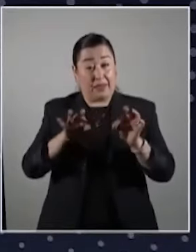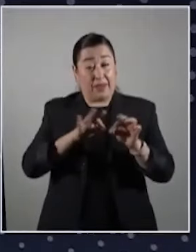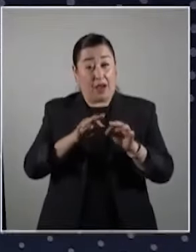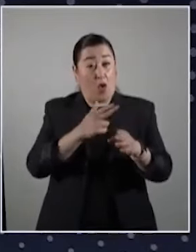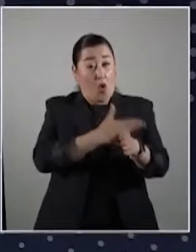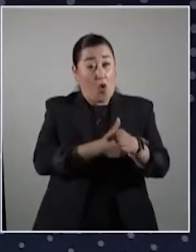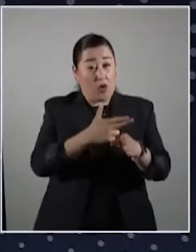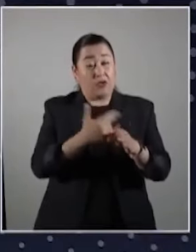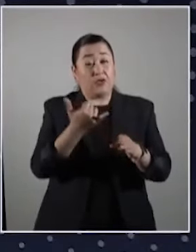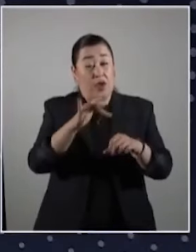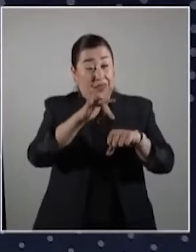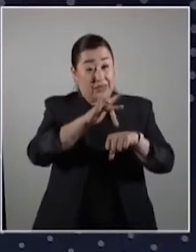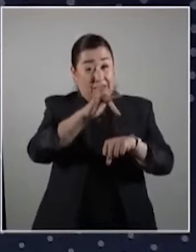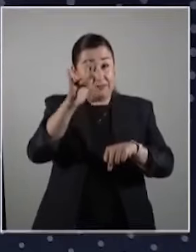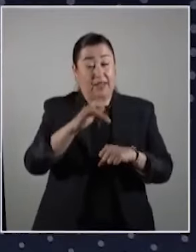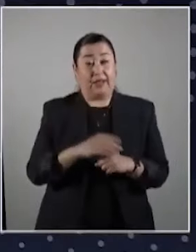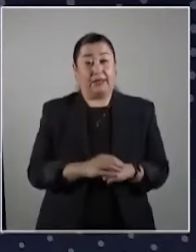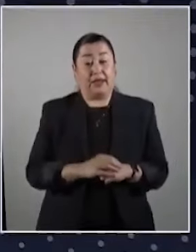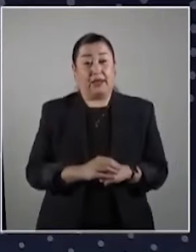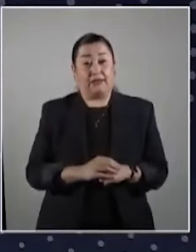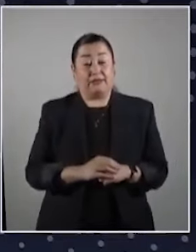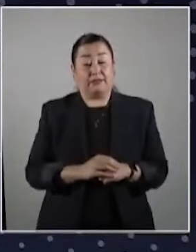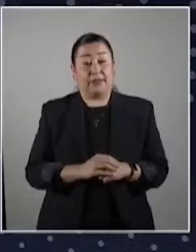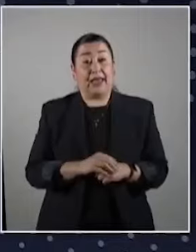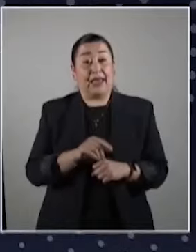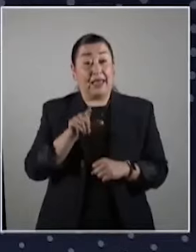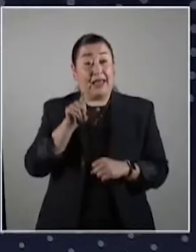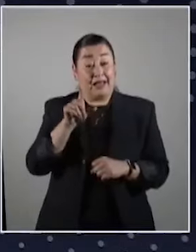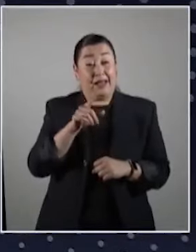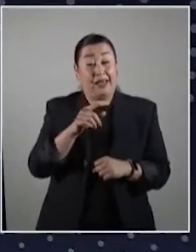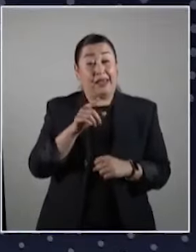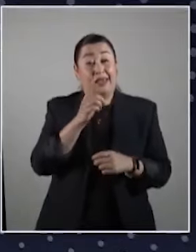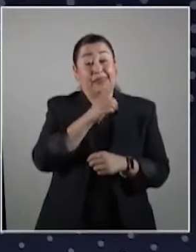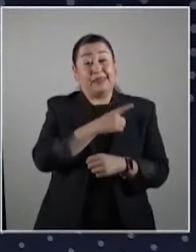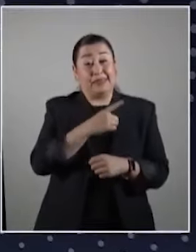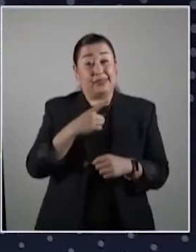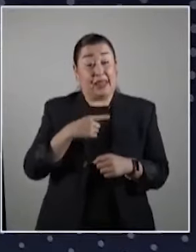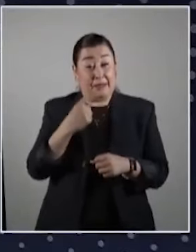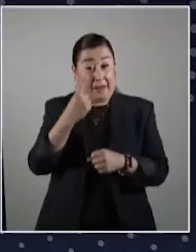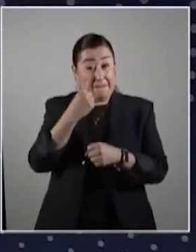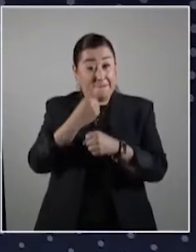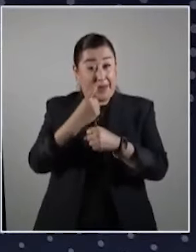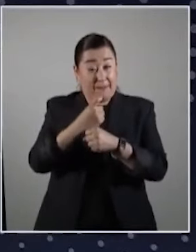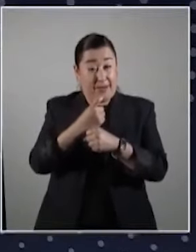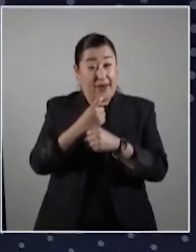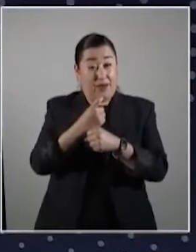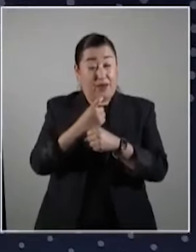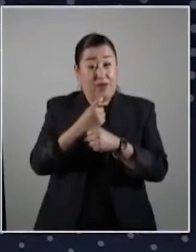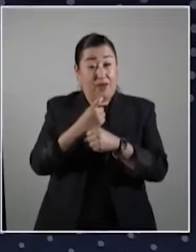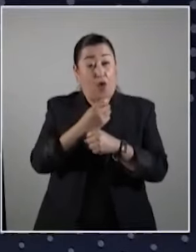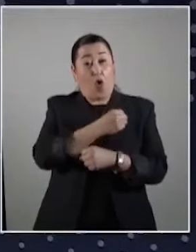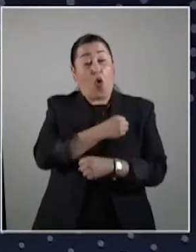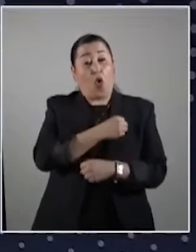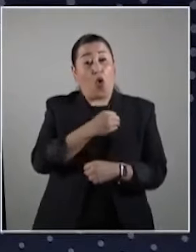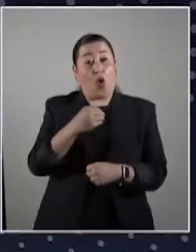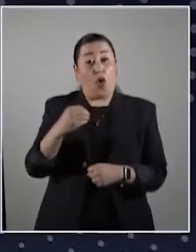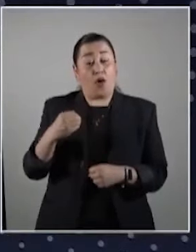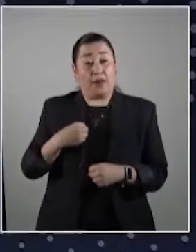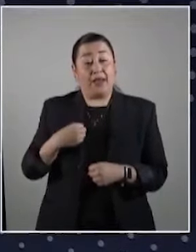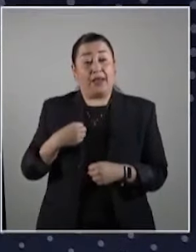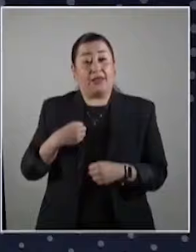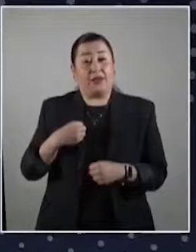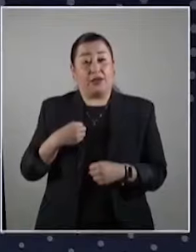alcancen y será el principal debe de ser el principal obligación del